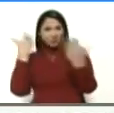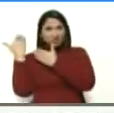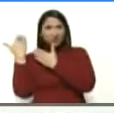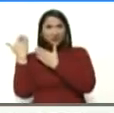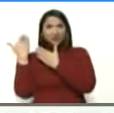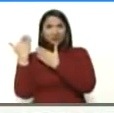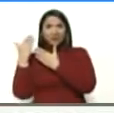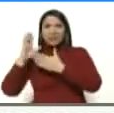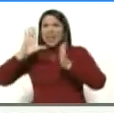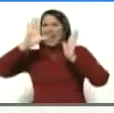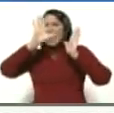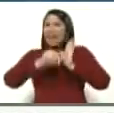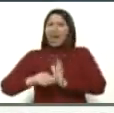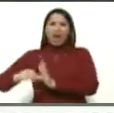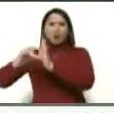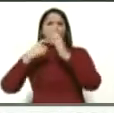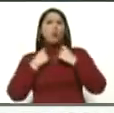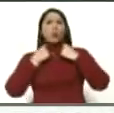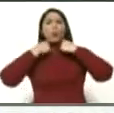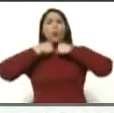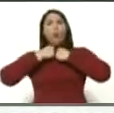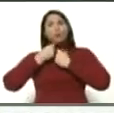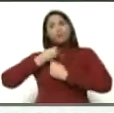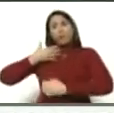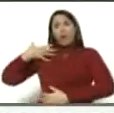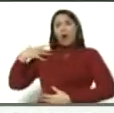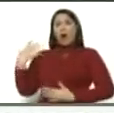un ladrón de cuello blanco.